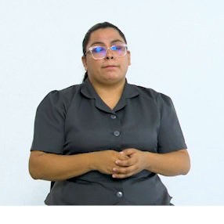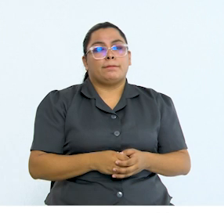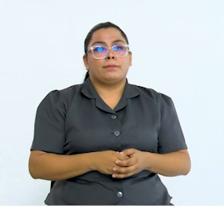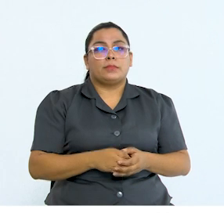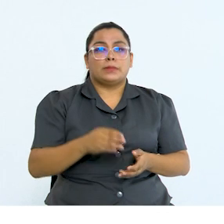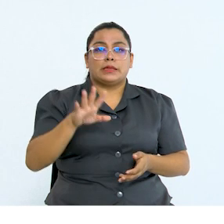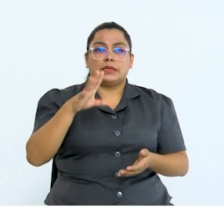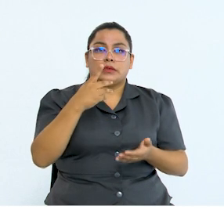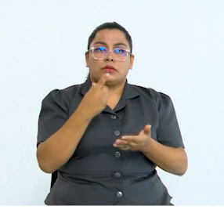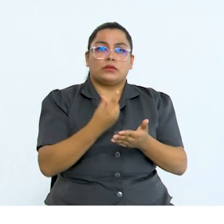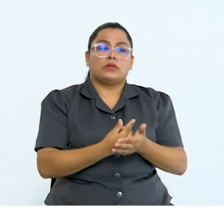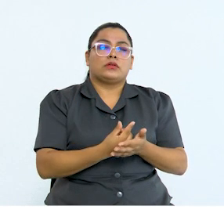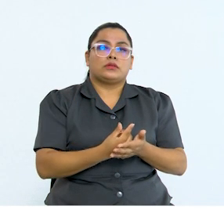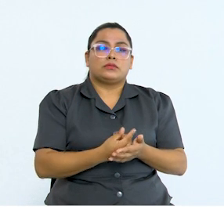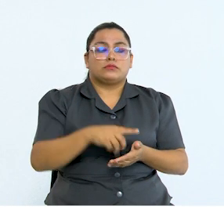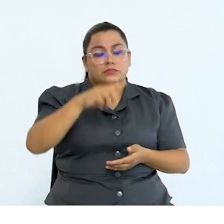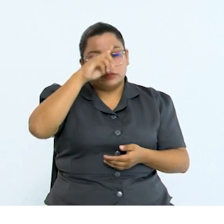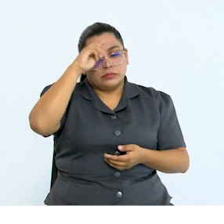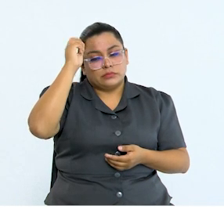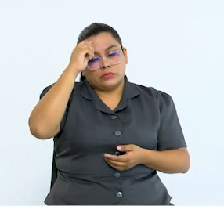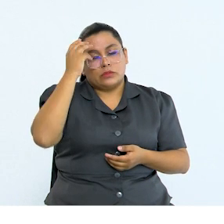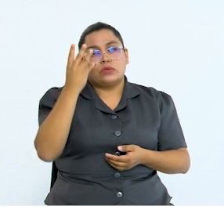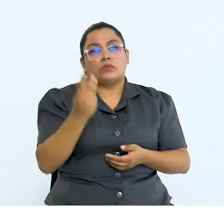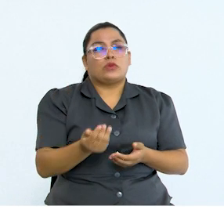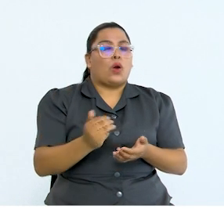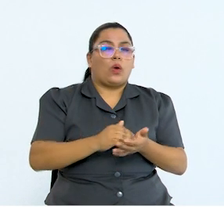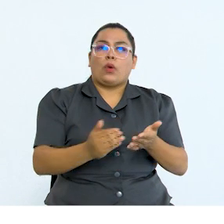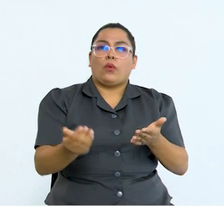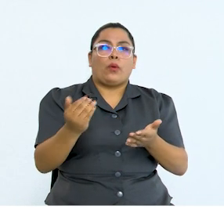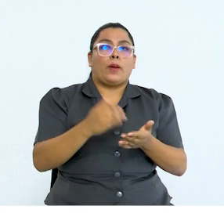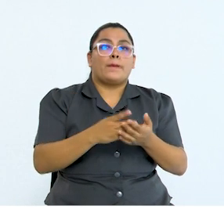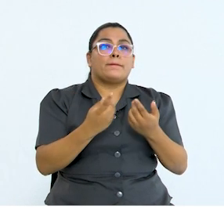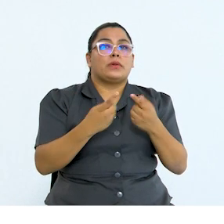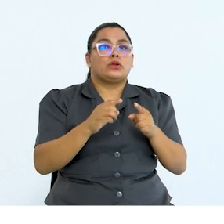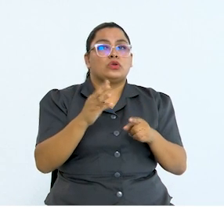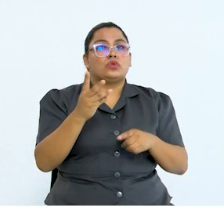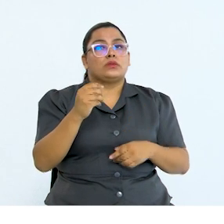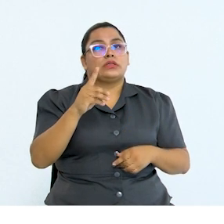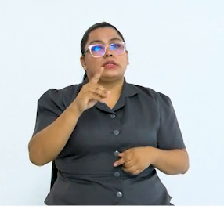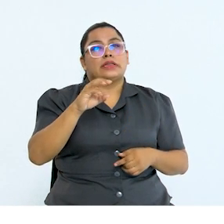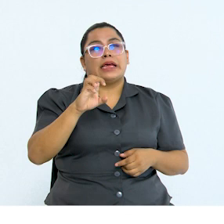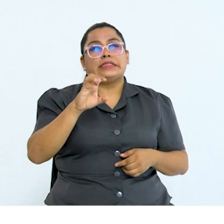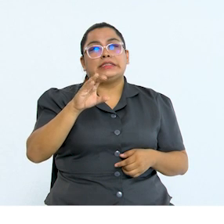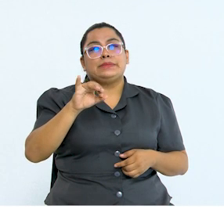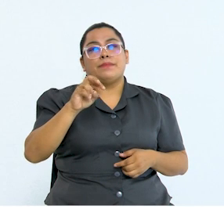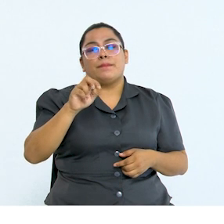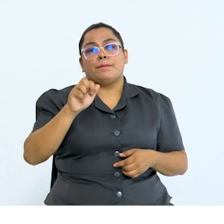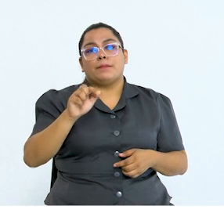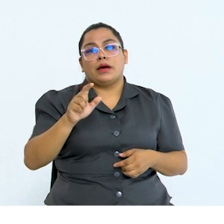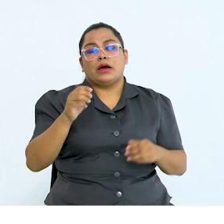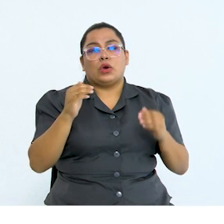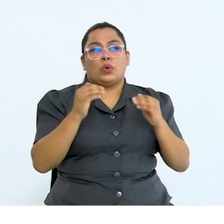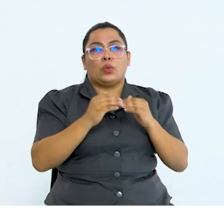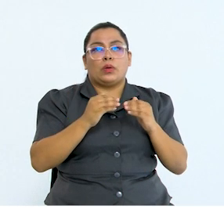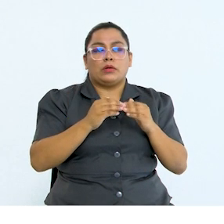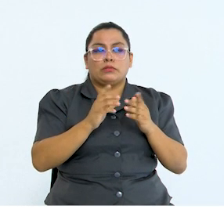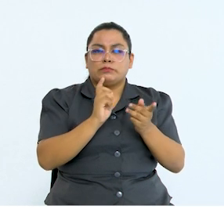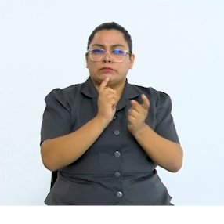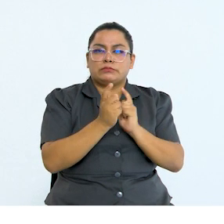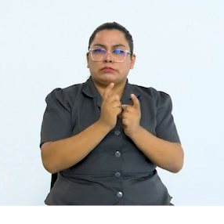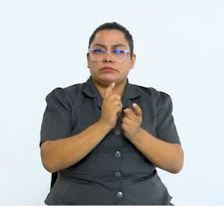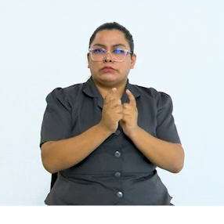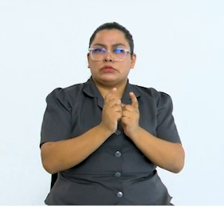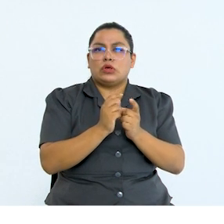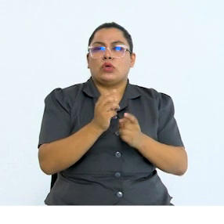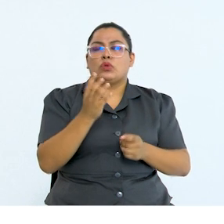naturales, mientras que en quinto grado se trabaja la cantidad de veces pero con números decimales, donde